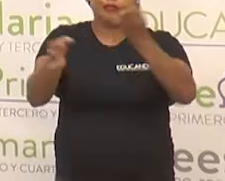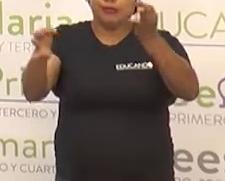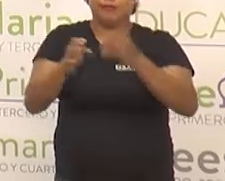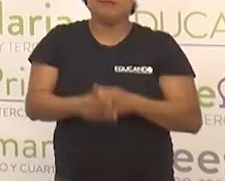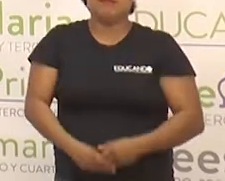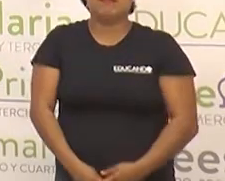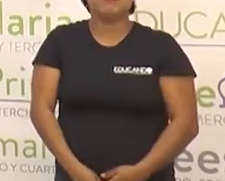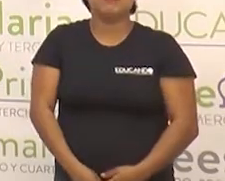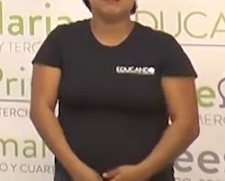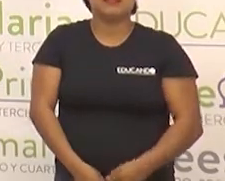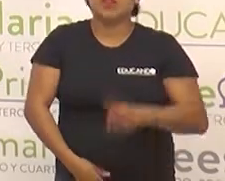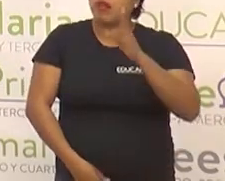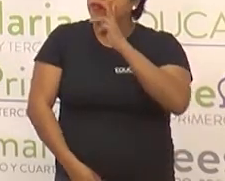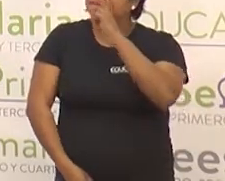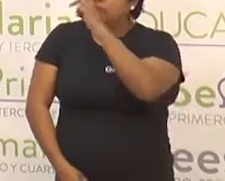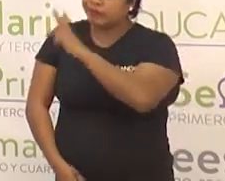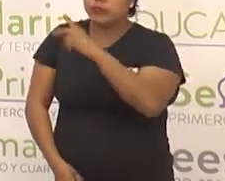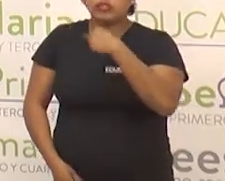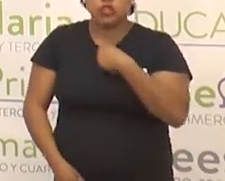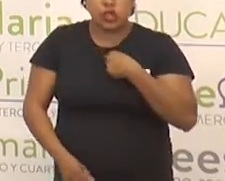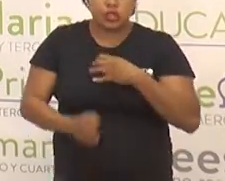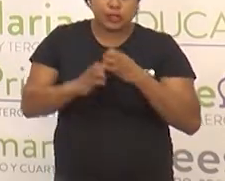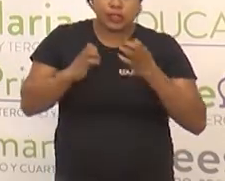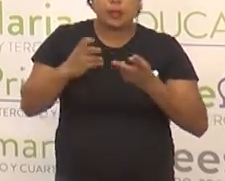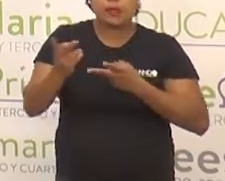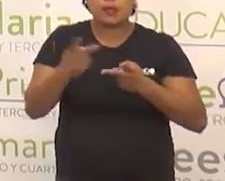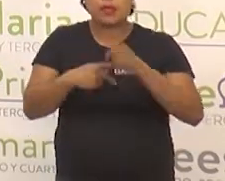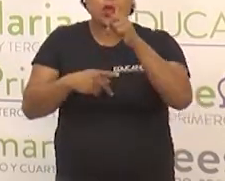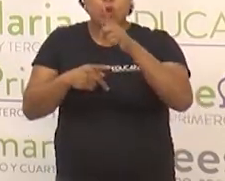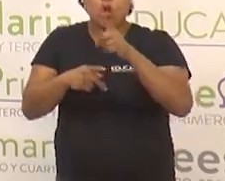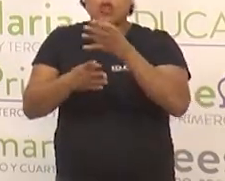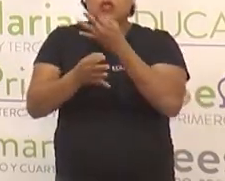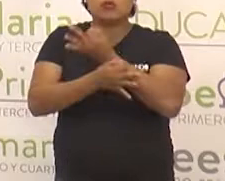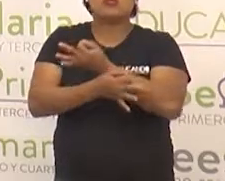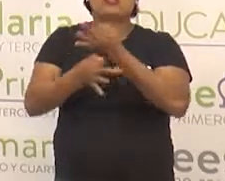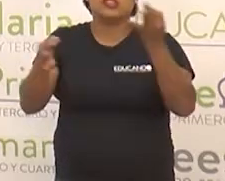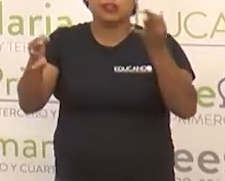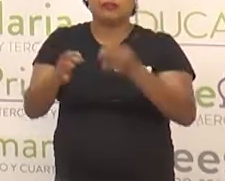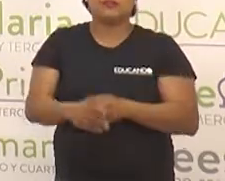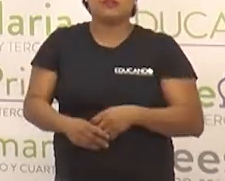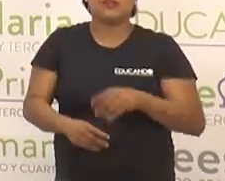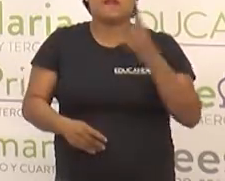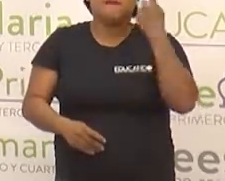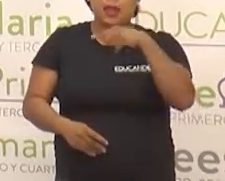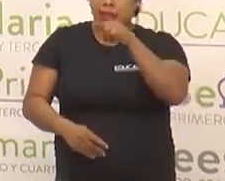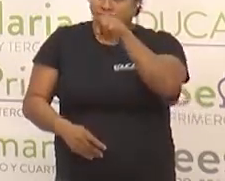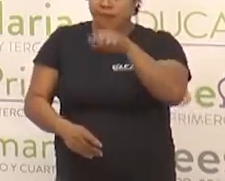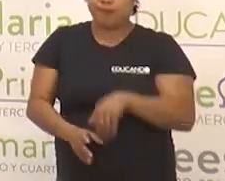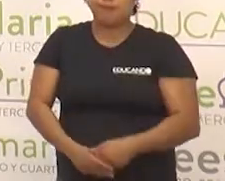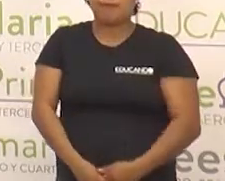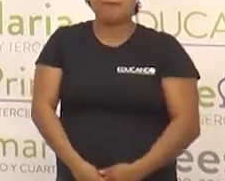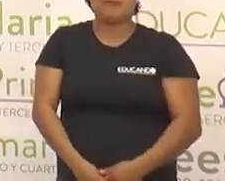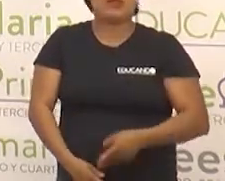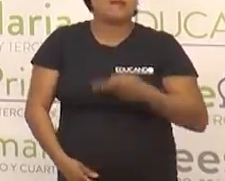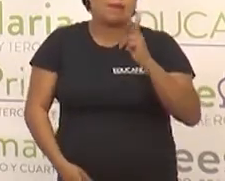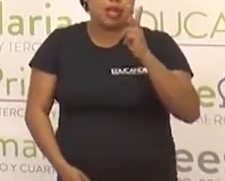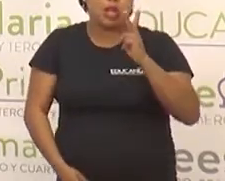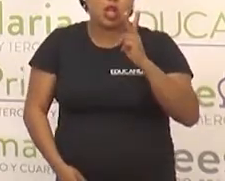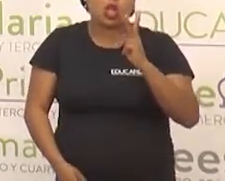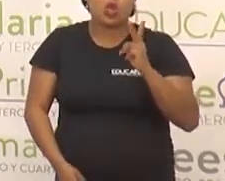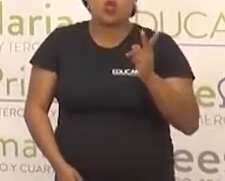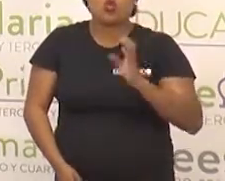exposición. Fíjate que yo estaba preparando una exposición para ti,